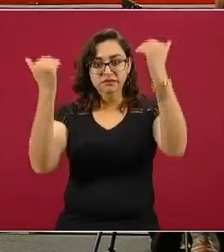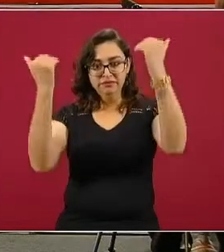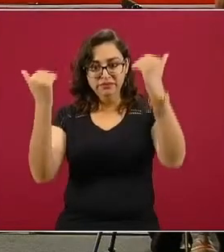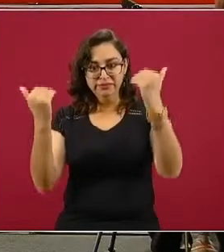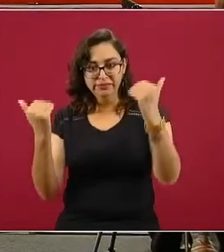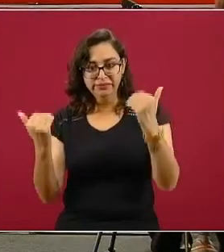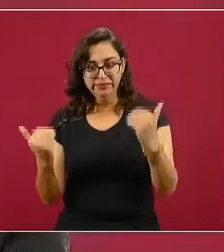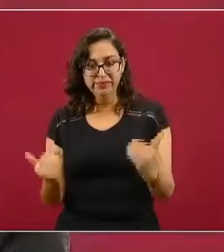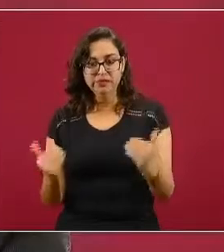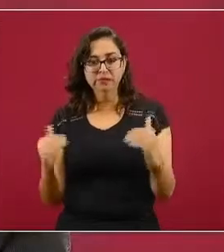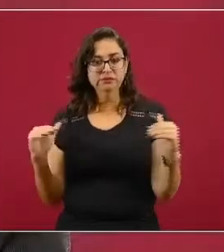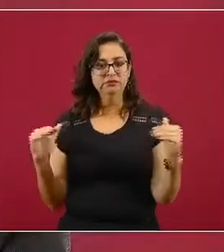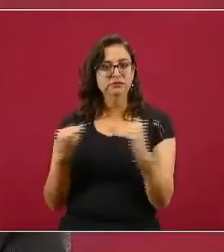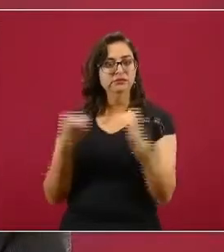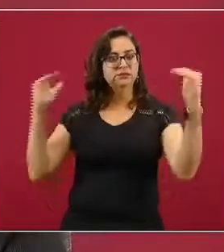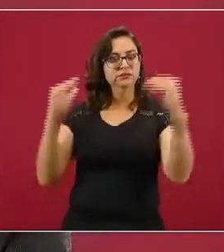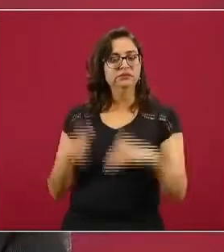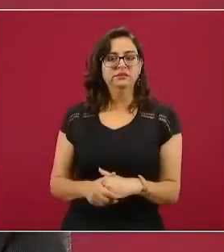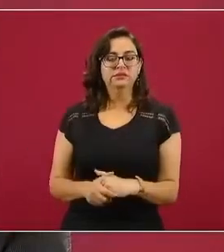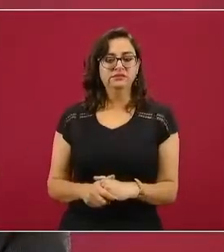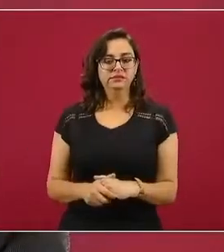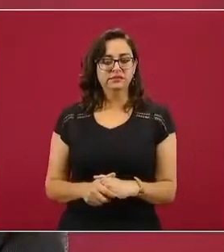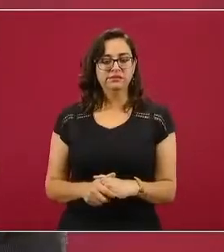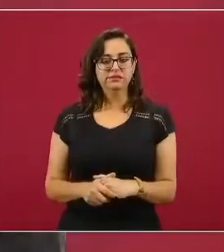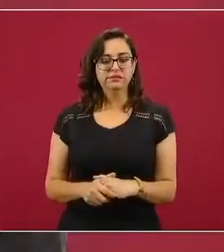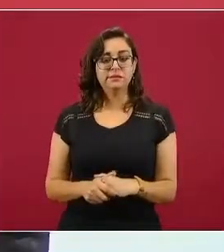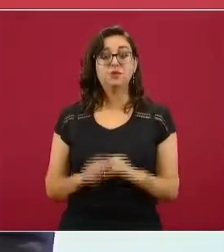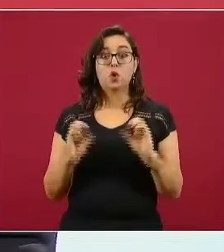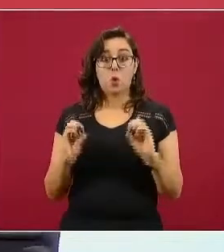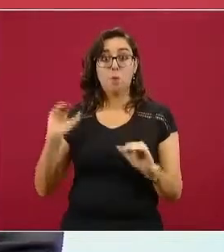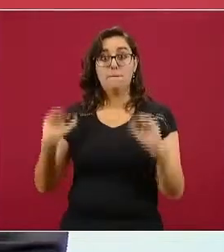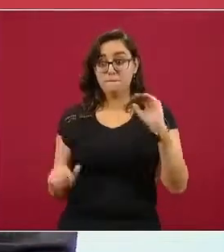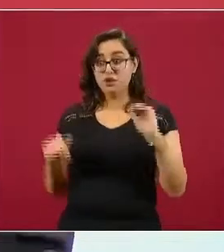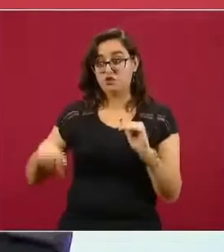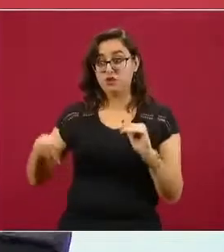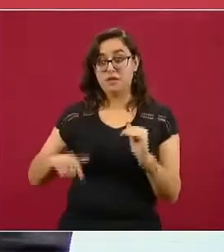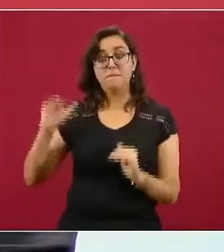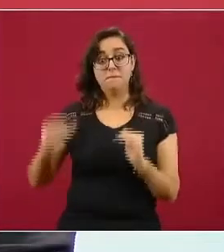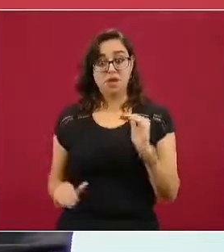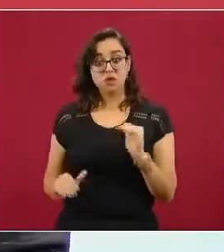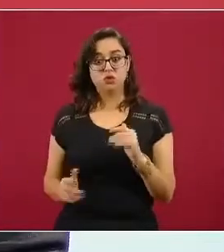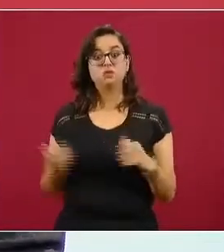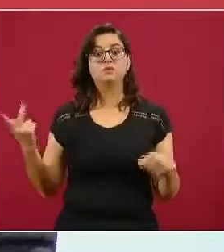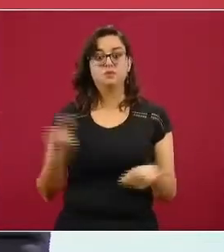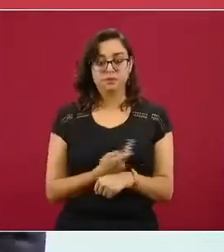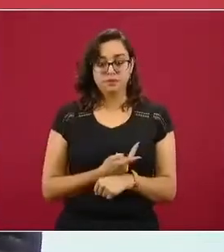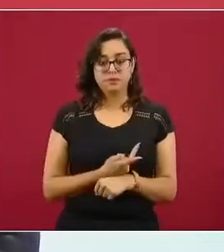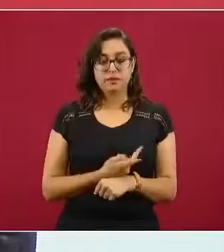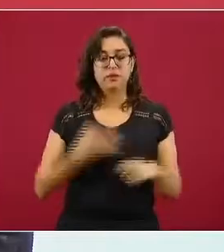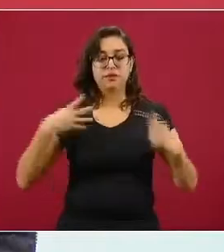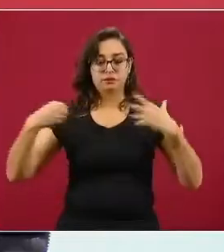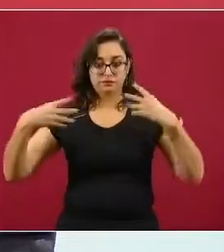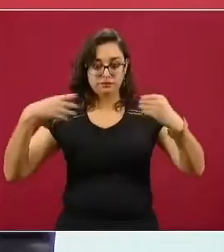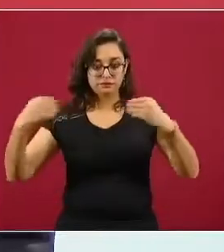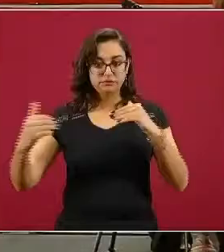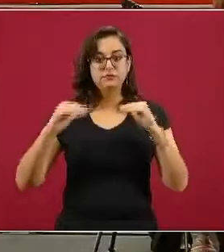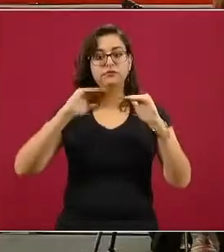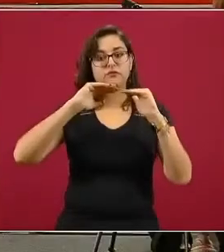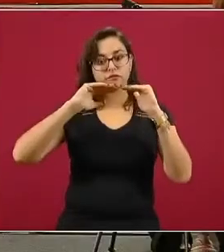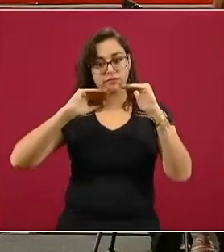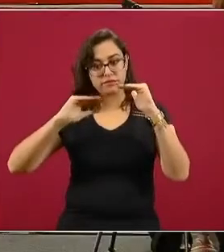superiores de reducción de la movilidad. Y la consecuencia es que se aplanó la curva epidémica,